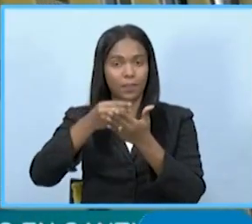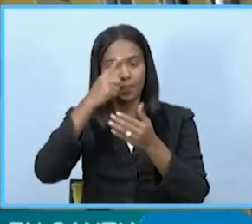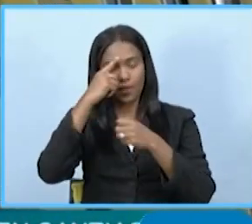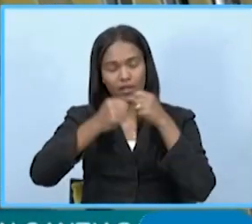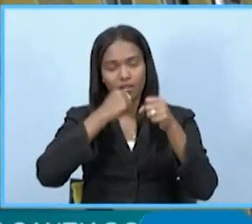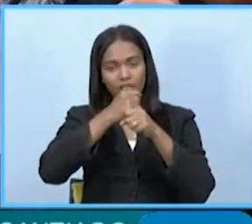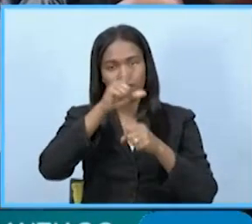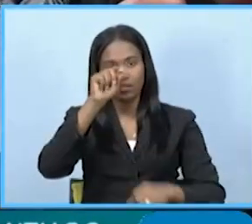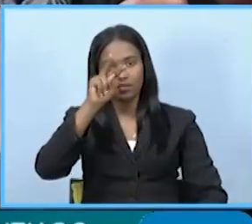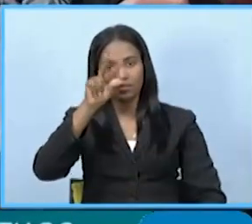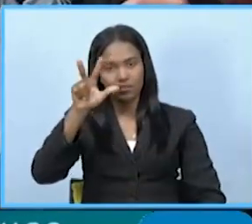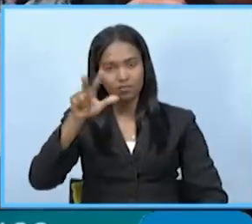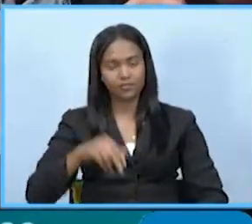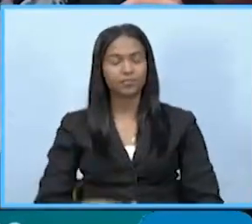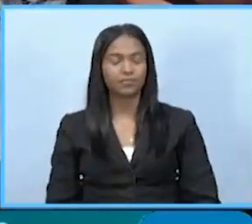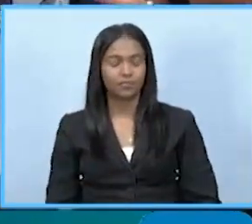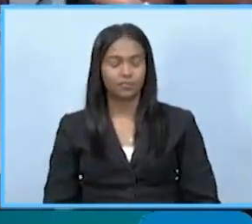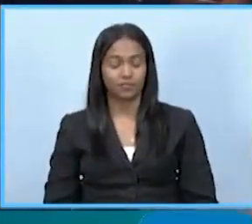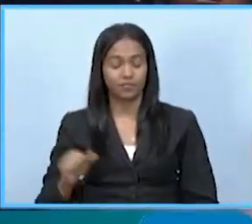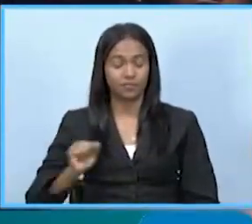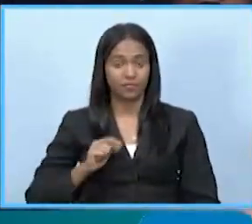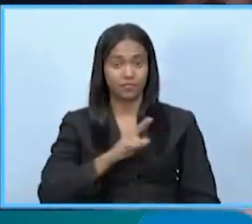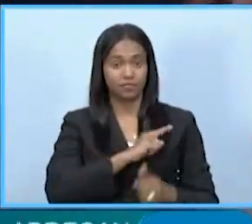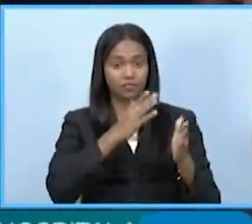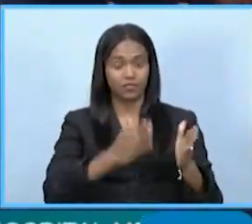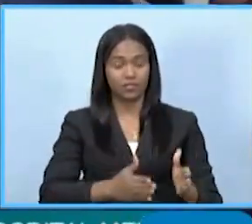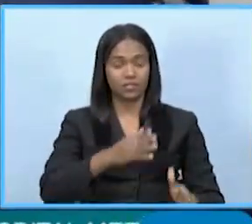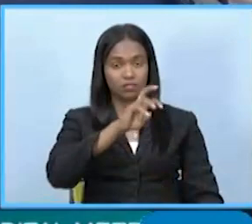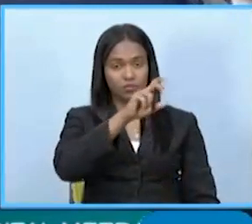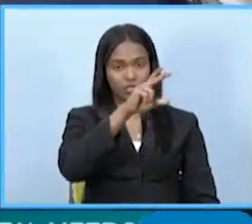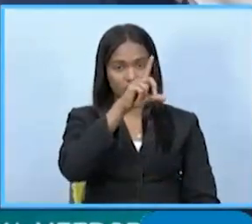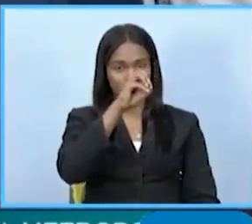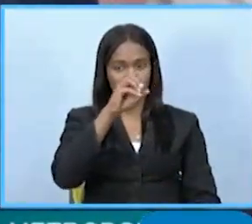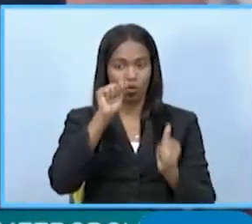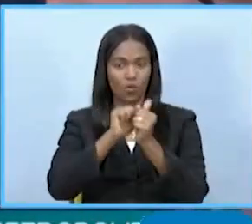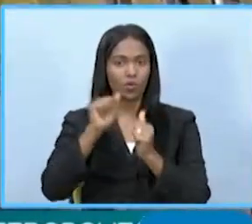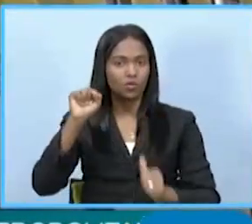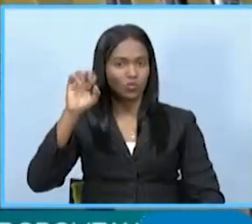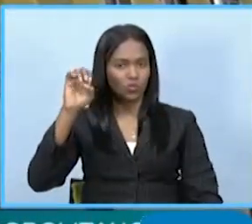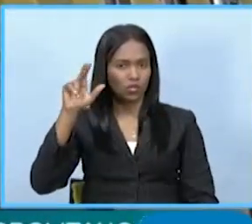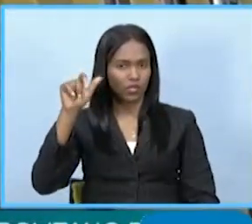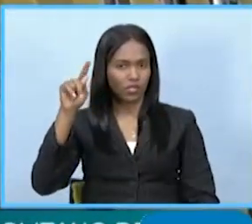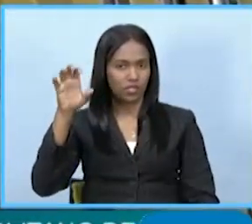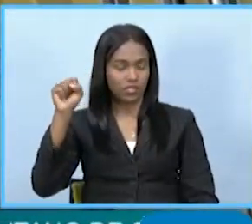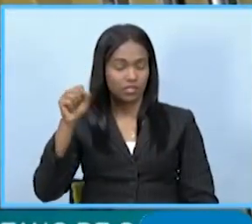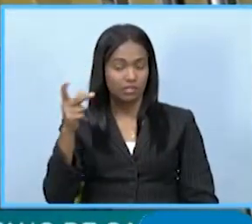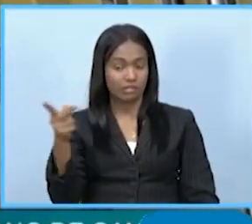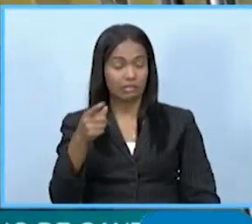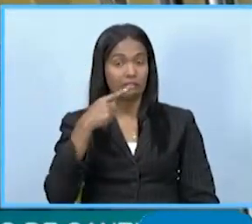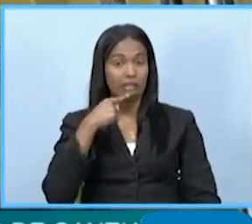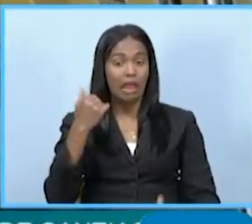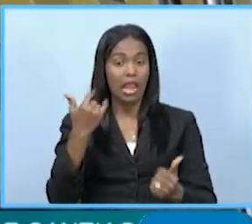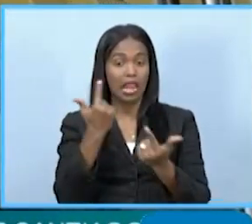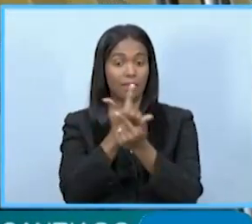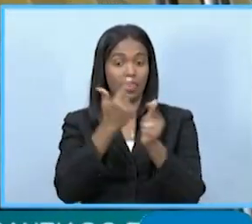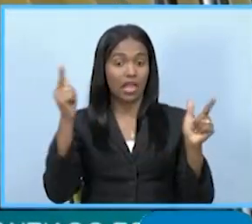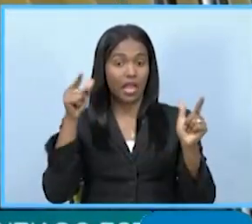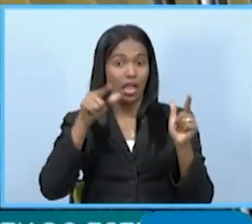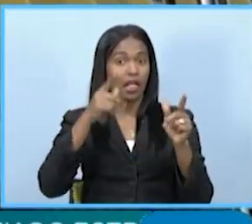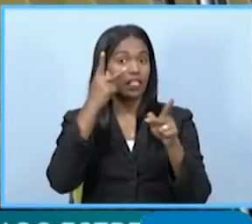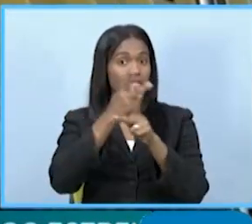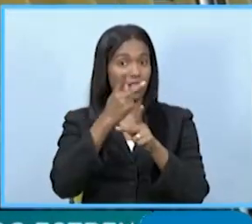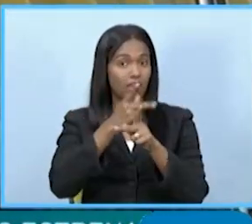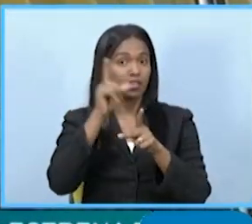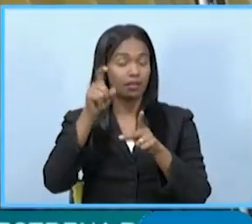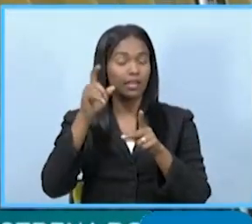el año 2023. El senador Virgilio Sedano y el diputado Sócrates Pérez afirman que el sostenimiento de la democracia tiene un costo que se